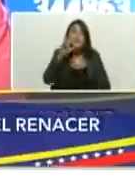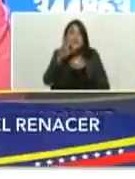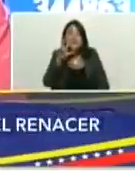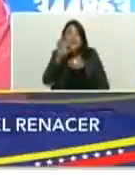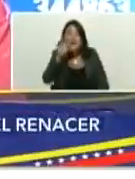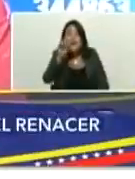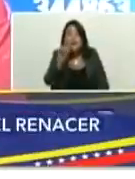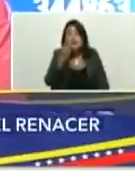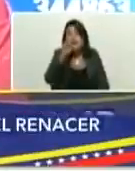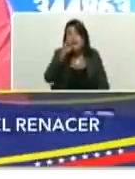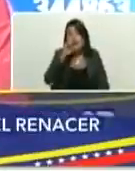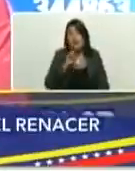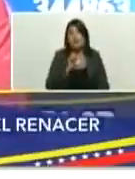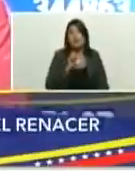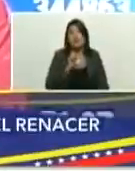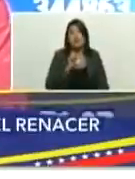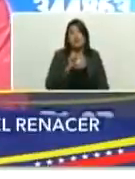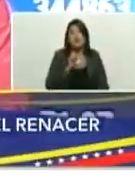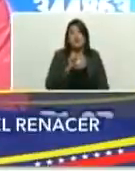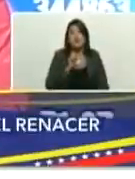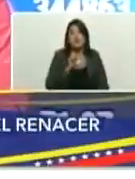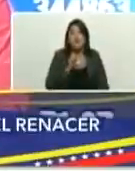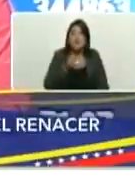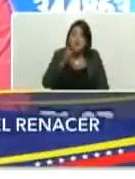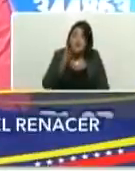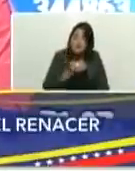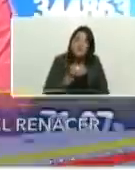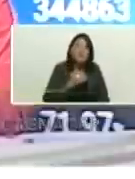una experiencia que hay que recoger, sistematizar,